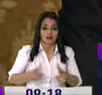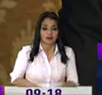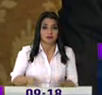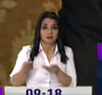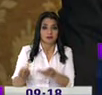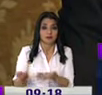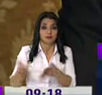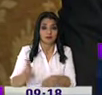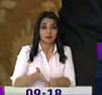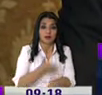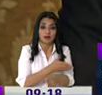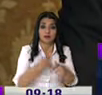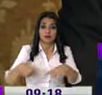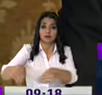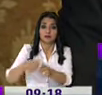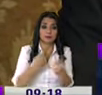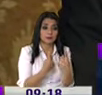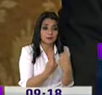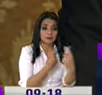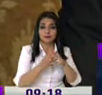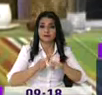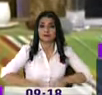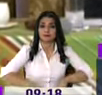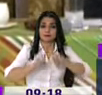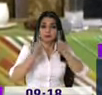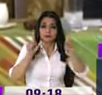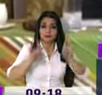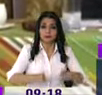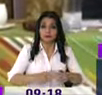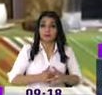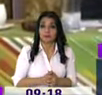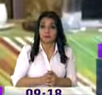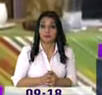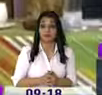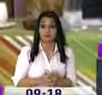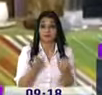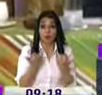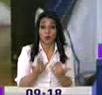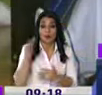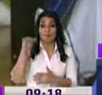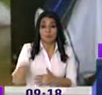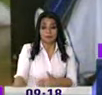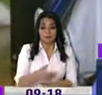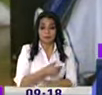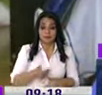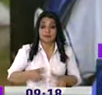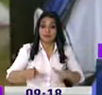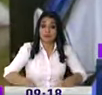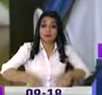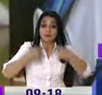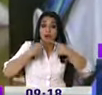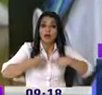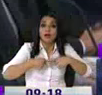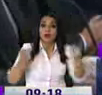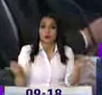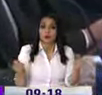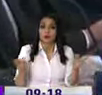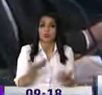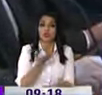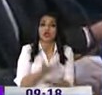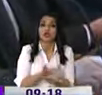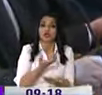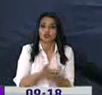Moreno tras varias mesas de diálogo con distintos sectores. Se prevé que este martes el primer mandatario anuncie las medidas